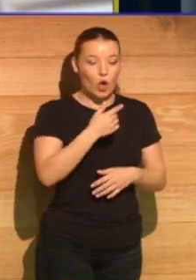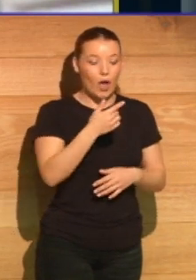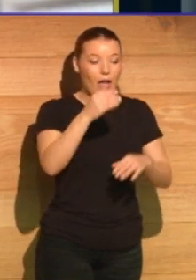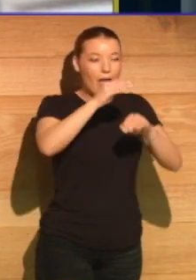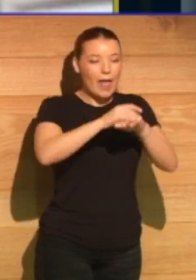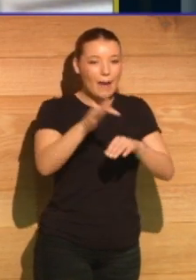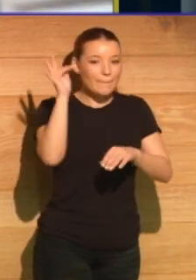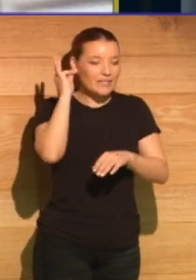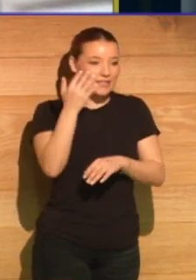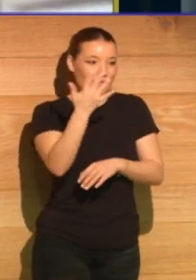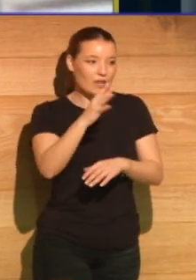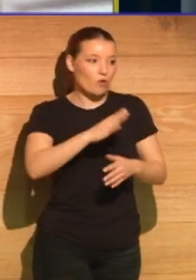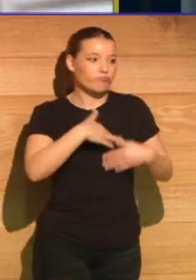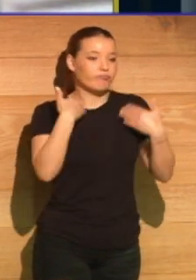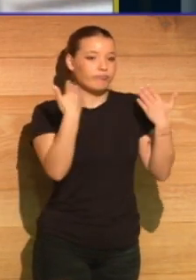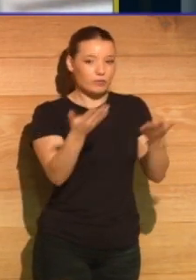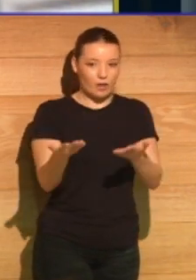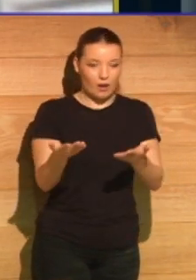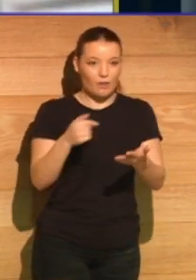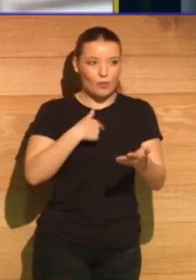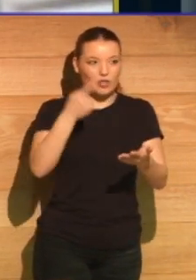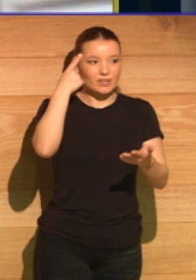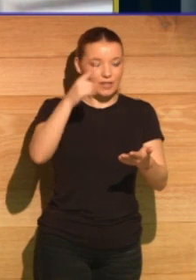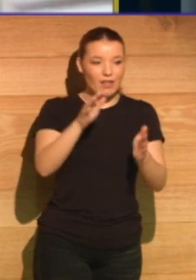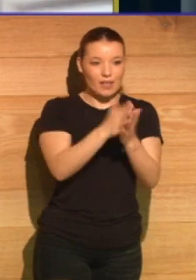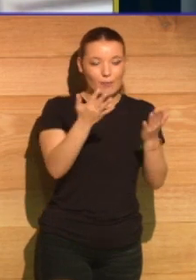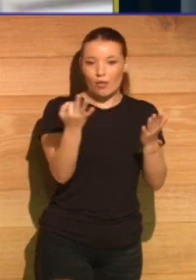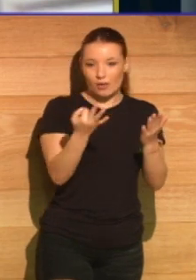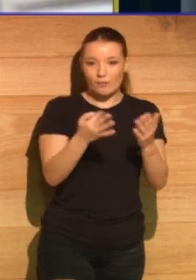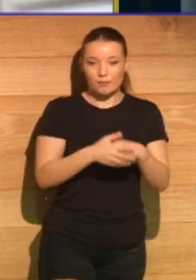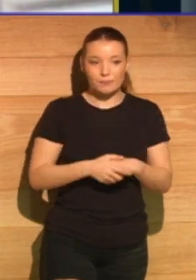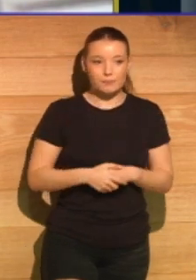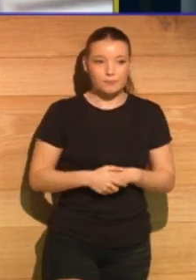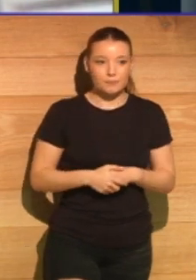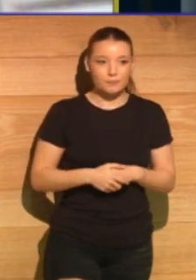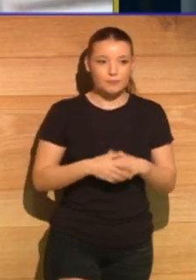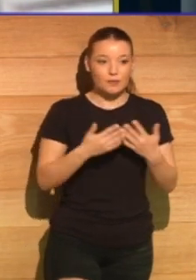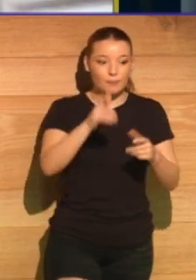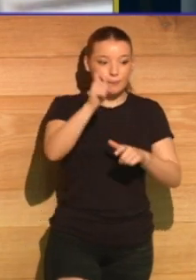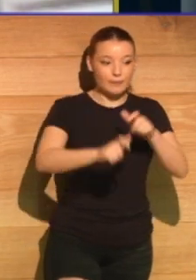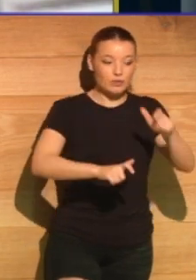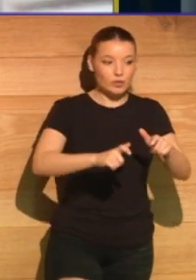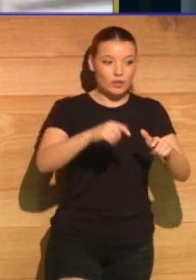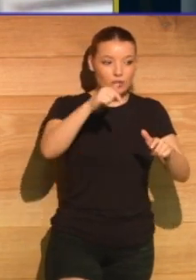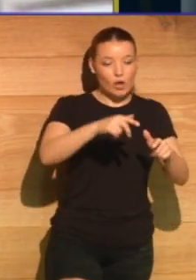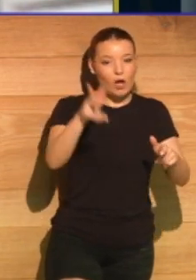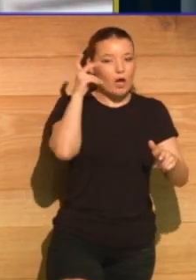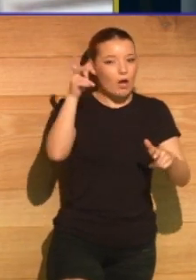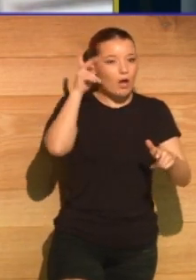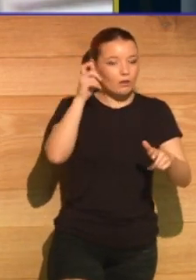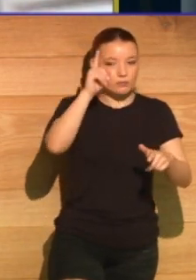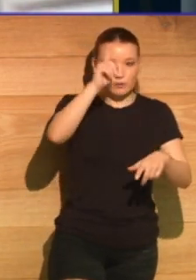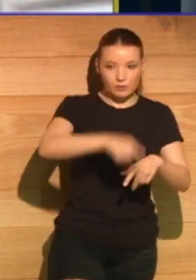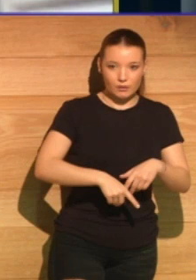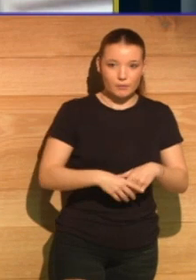tienen que tener este libro, deben de tenerlo. Y estoy segura de que muchas de las personas que nos están oyendo hoy, si no lo